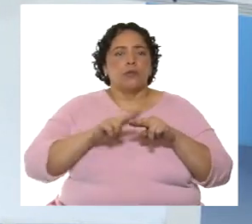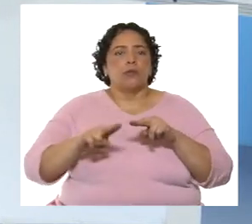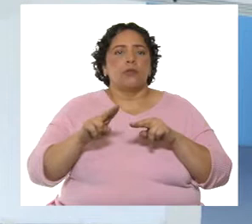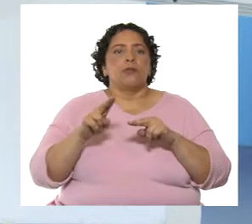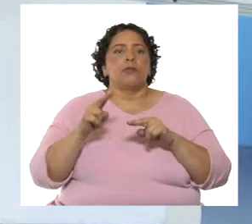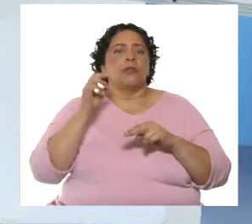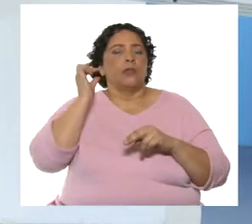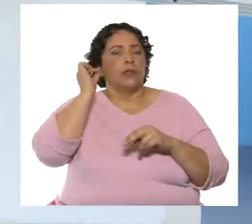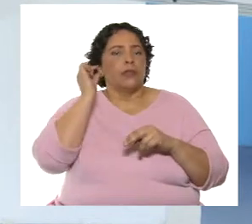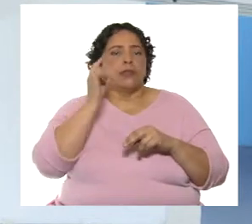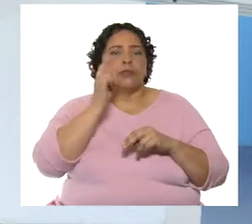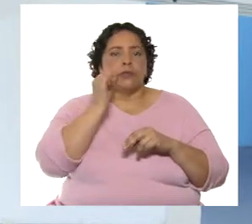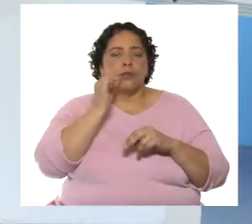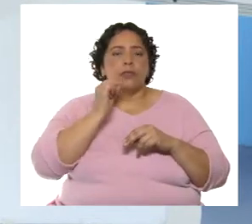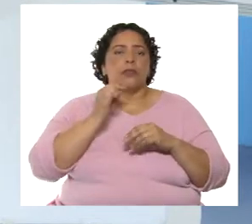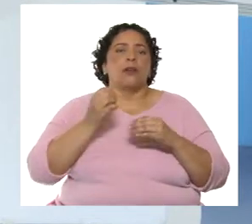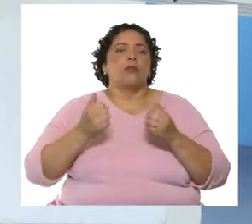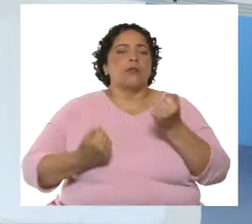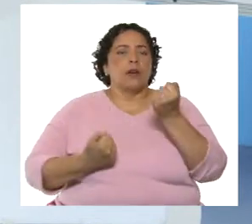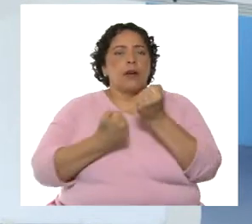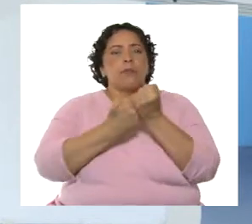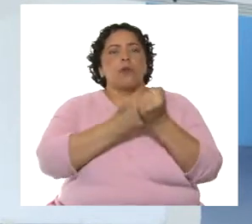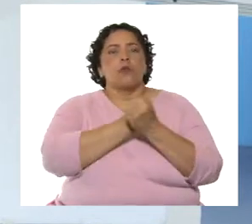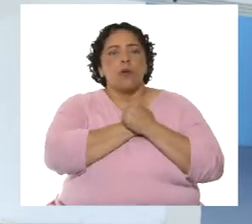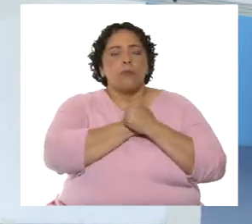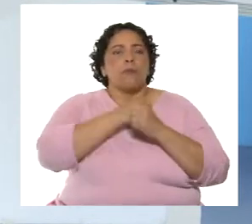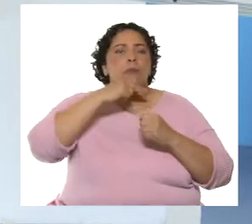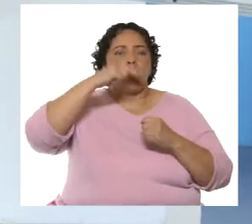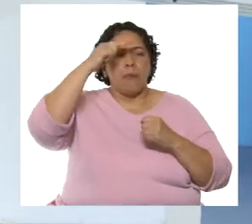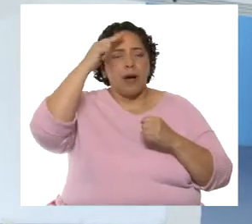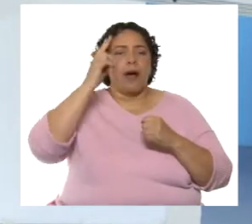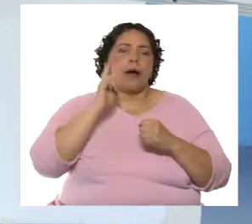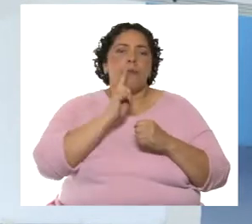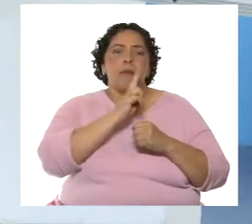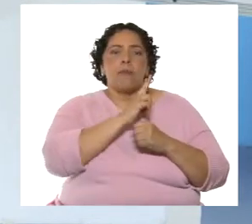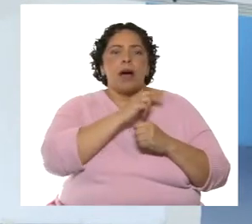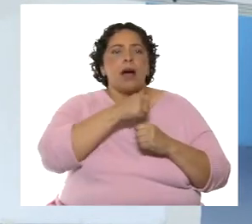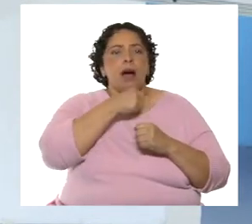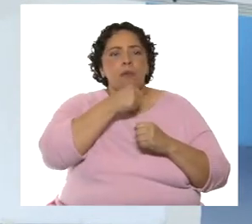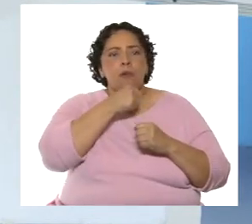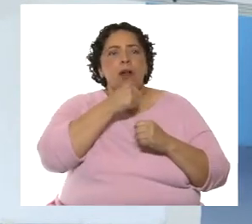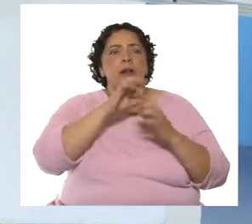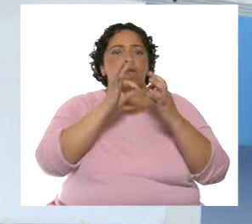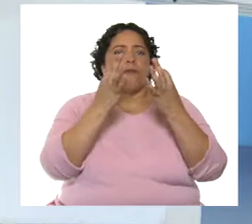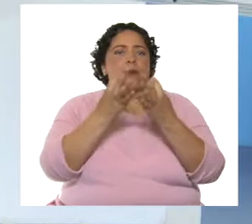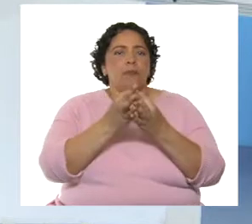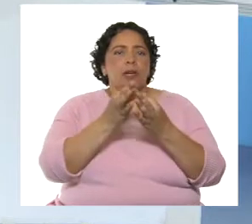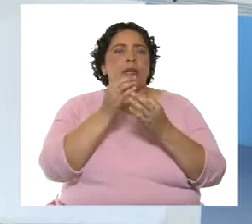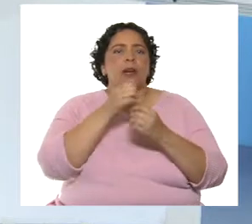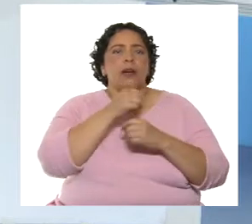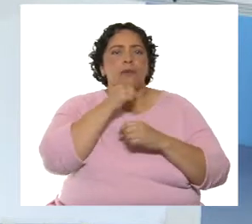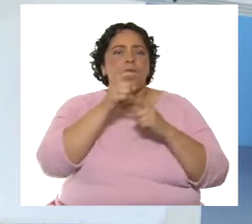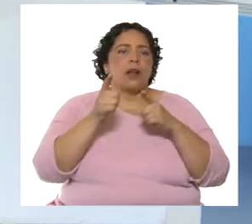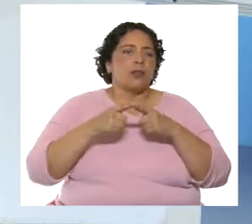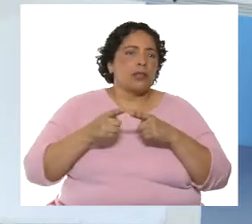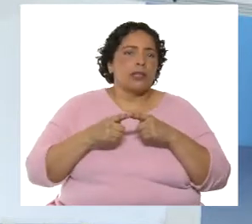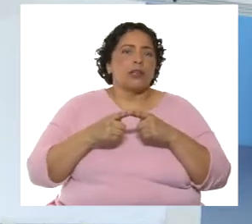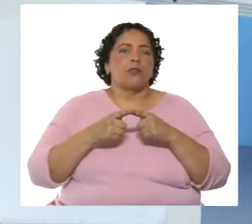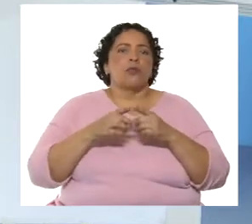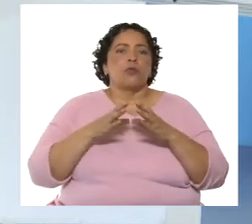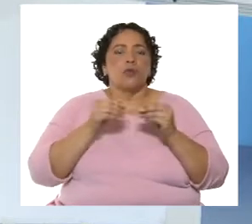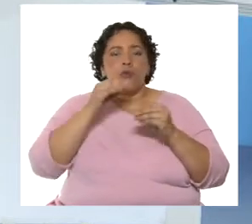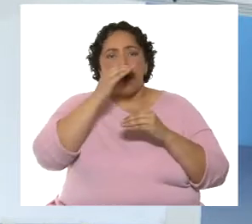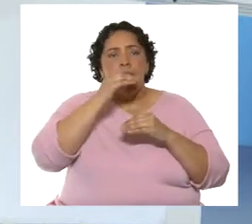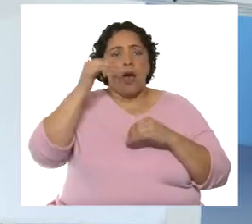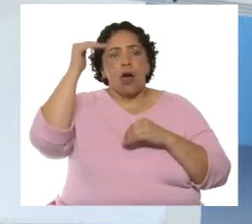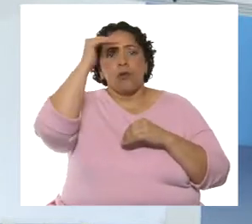en casita. Con ese apoyo amoroso de papá, mamá, abuela, ese abuelo, ese tío, esa tía, ese